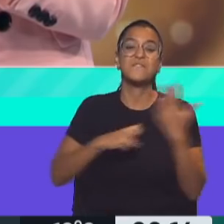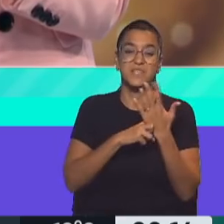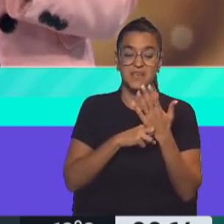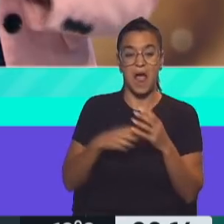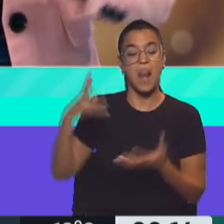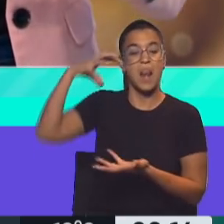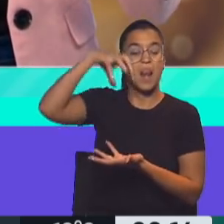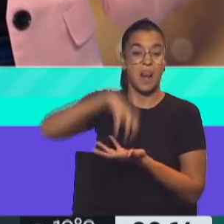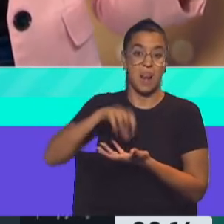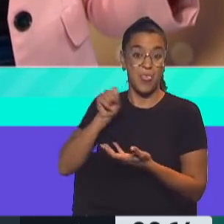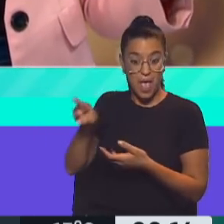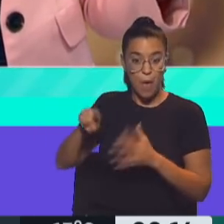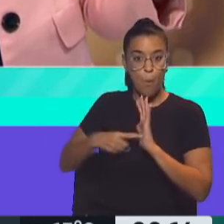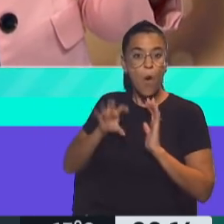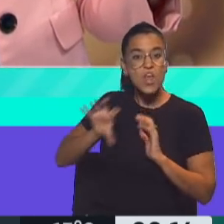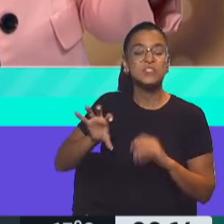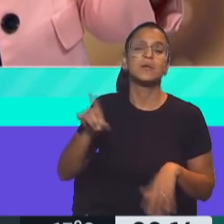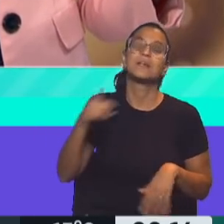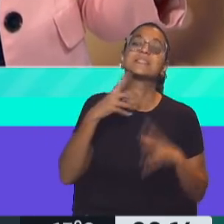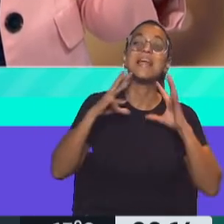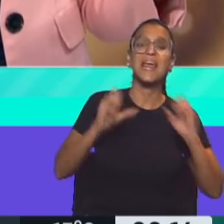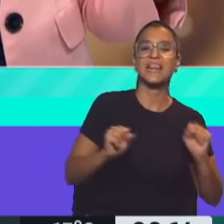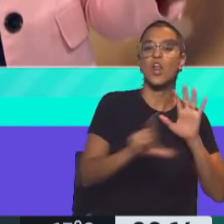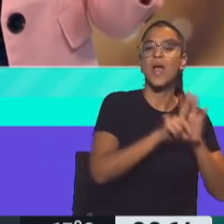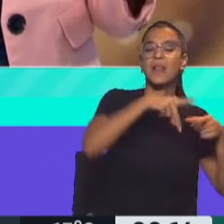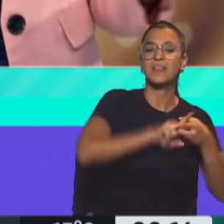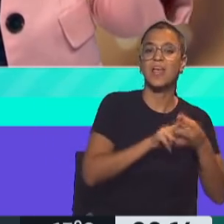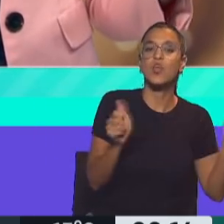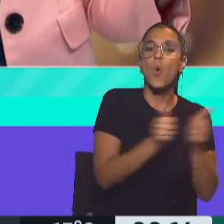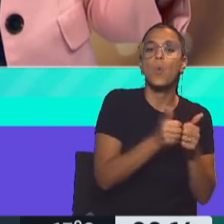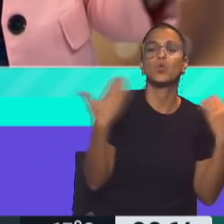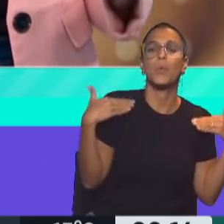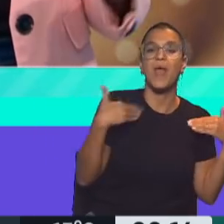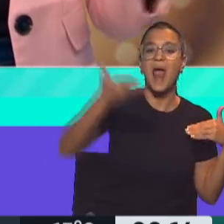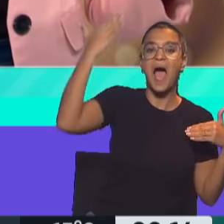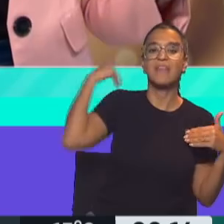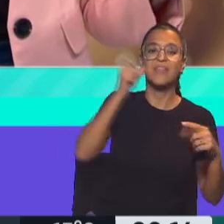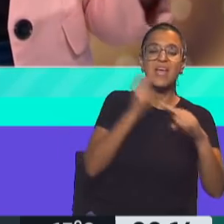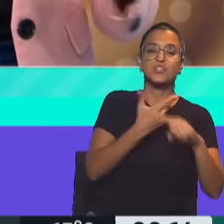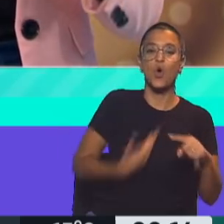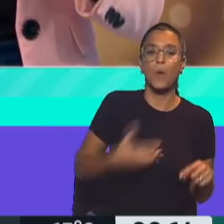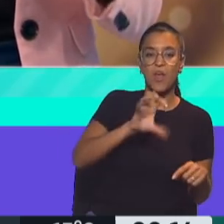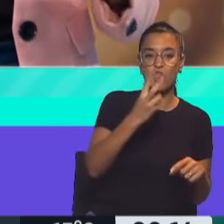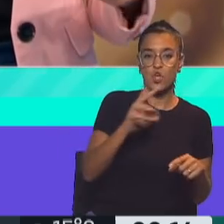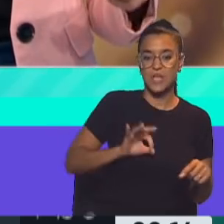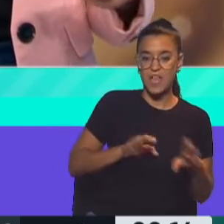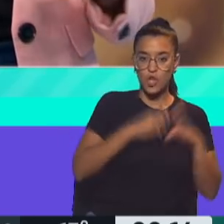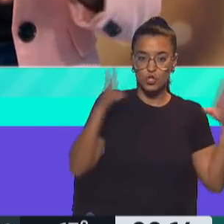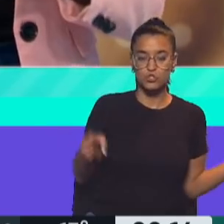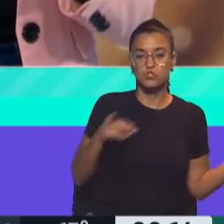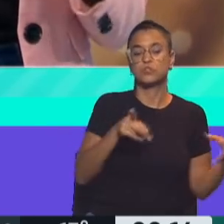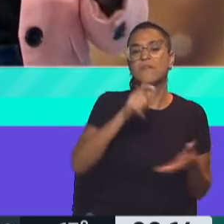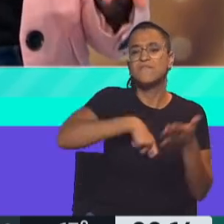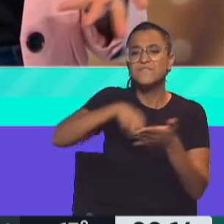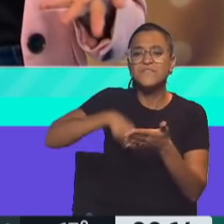provincia de buenos aires fue el secretario legal y técnico de maría eugenia vidal gobernador a los primeros dos años quien tenía la firma de